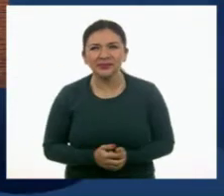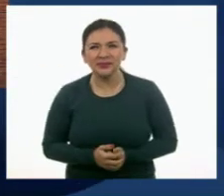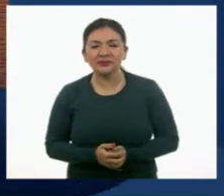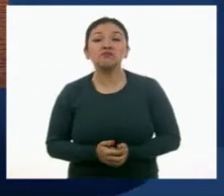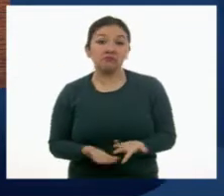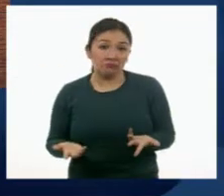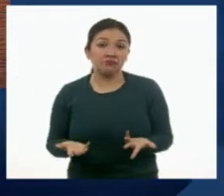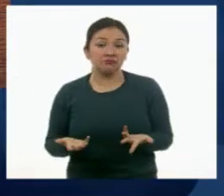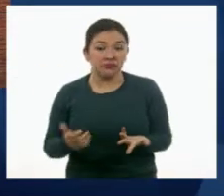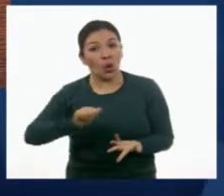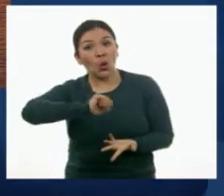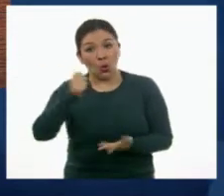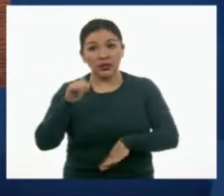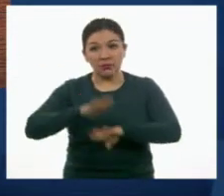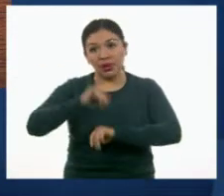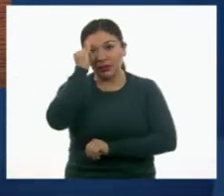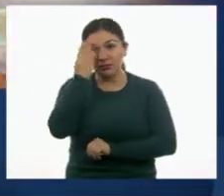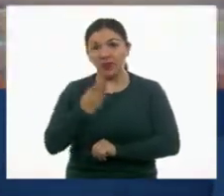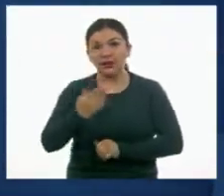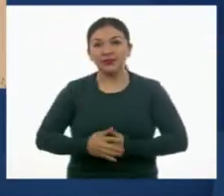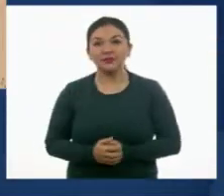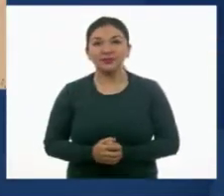Y tenemos una imagen más.